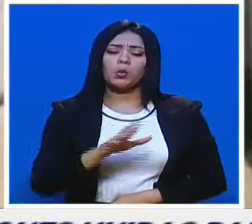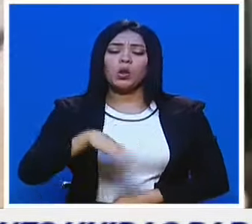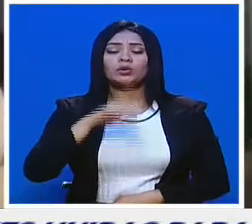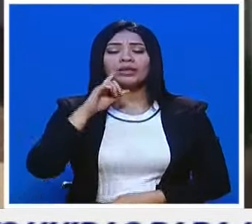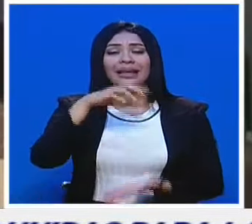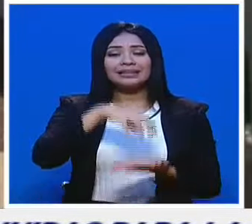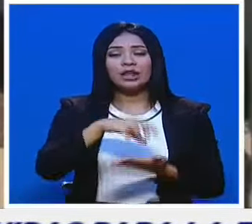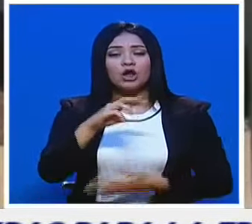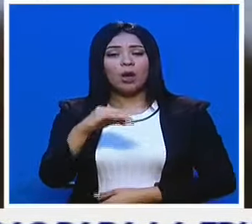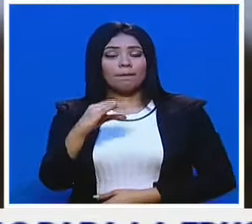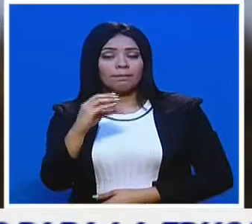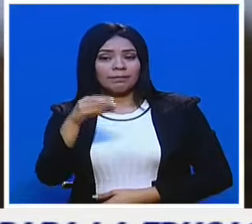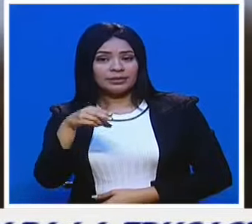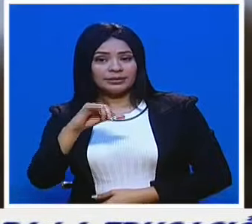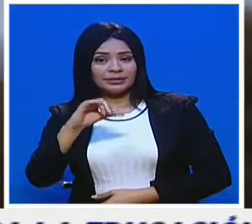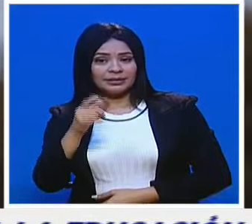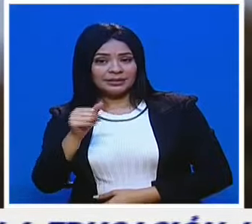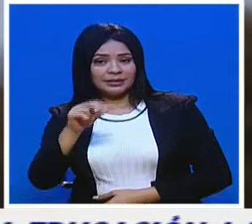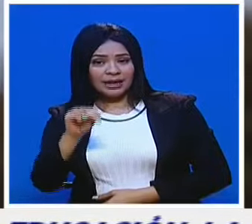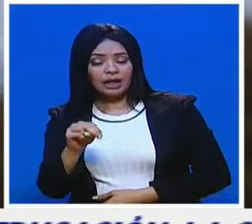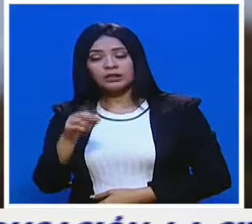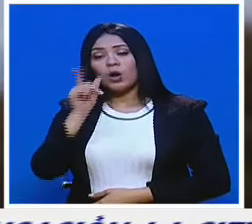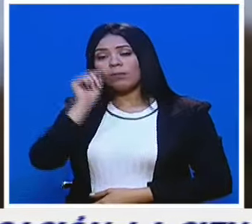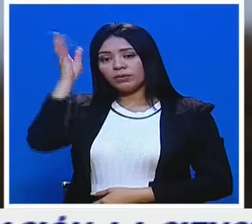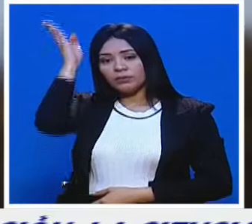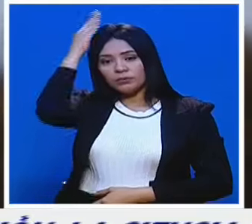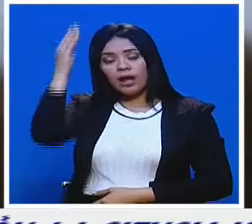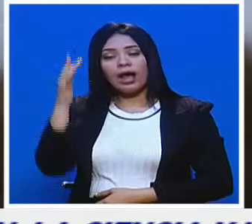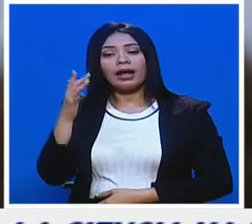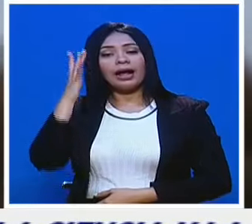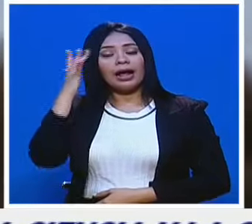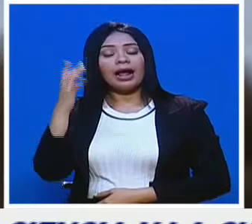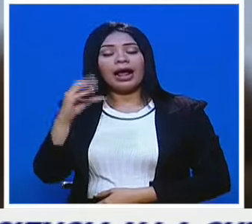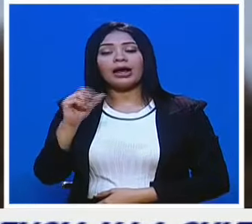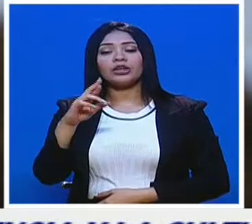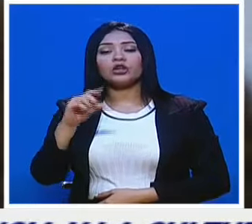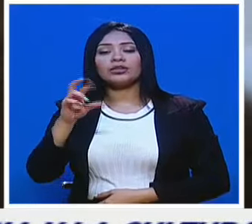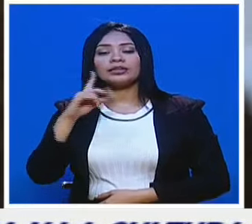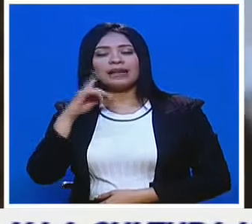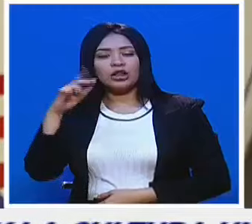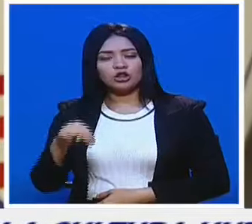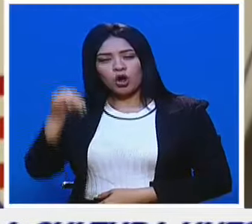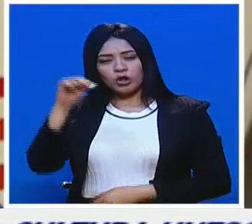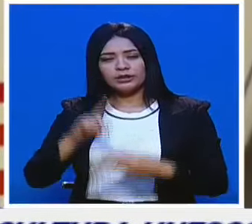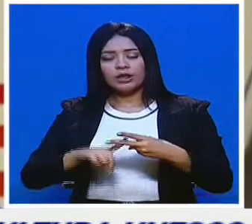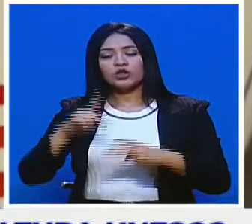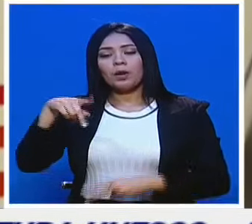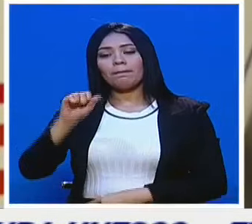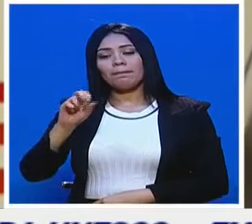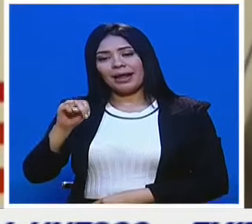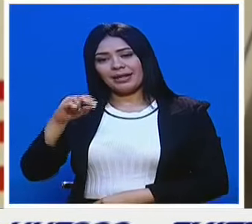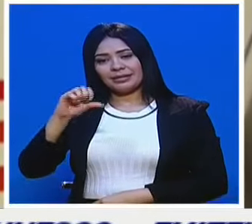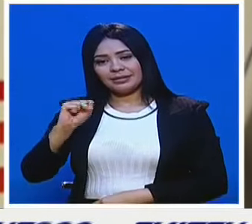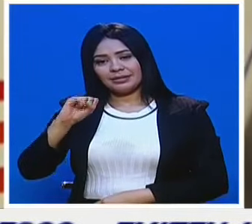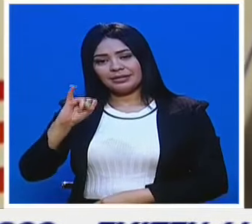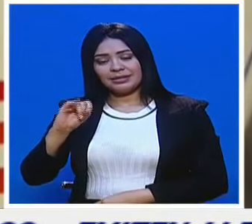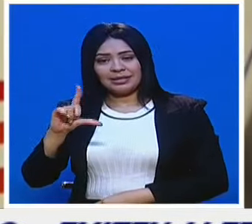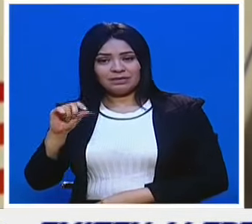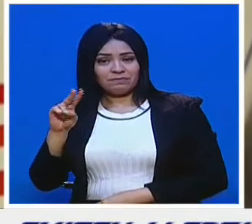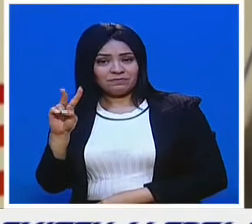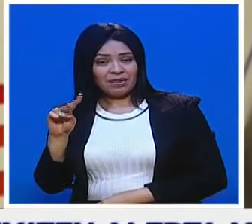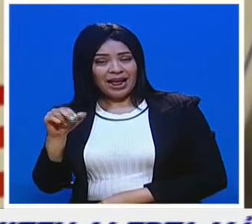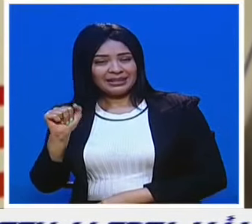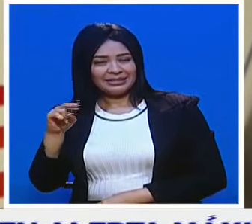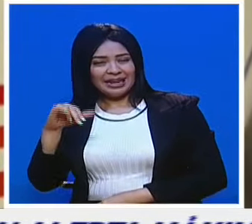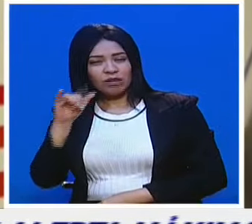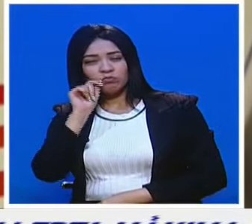Y Donald Trump estuvo en estados clave como Carolina del Norte, Pensilvania, donde él sigue insistiendo